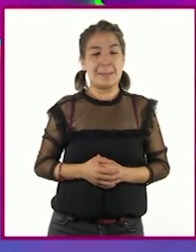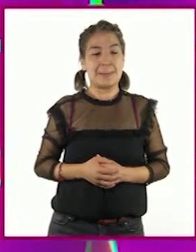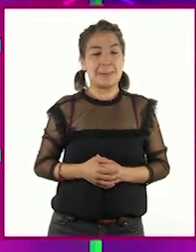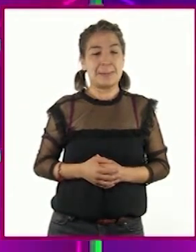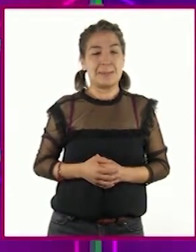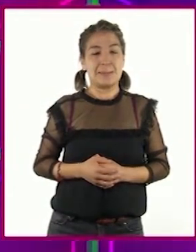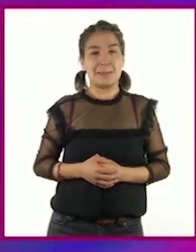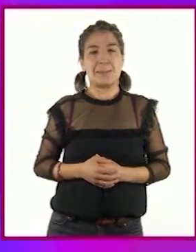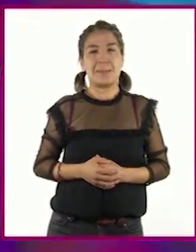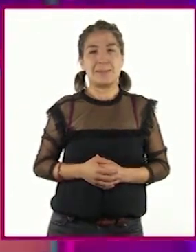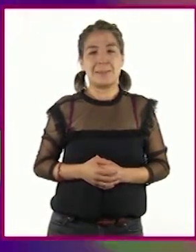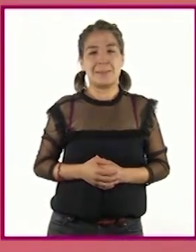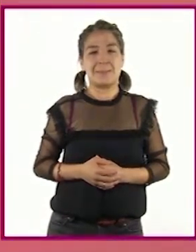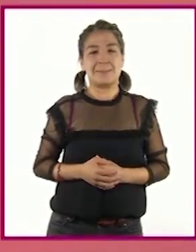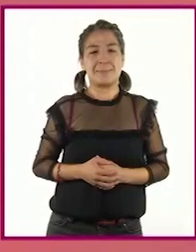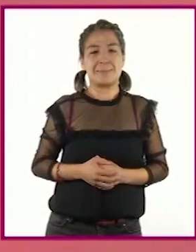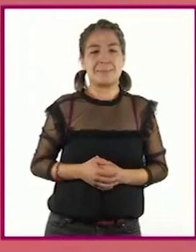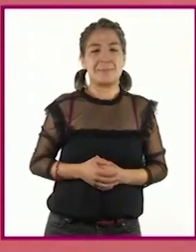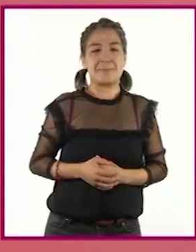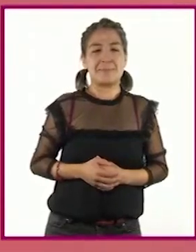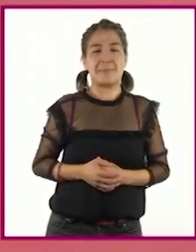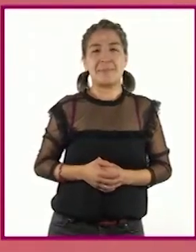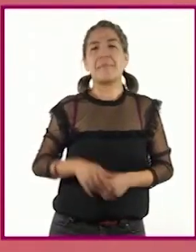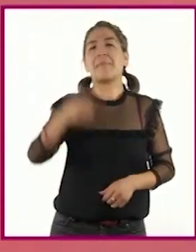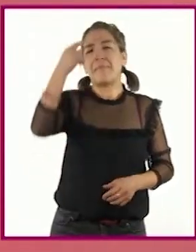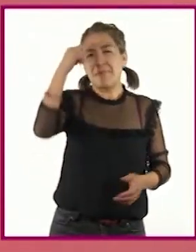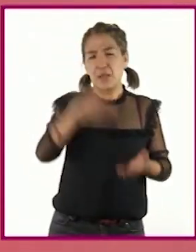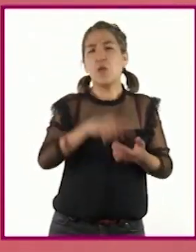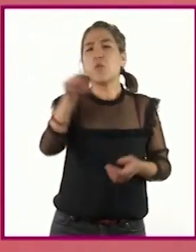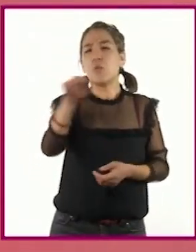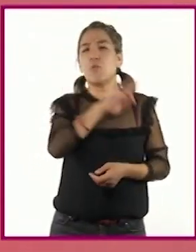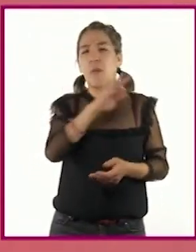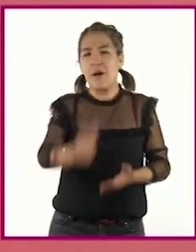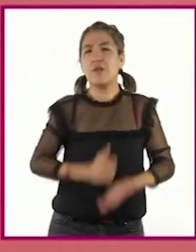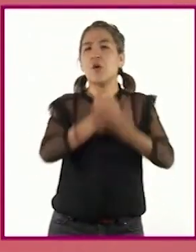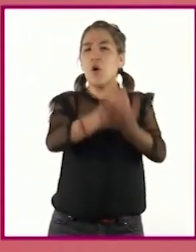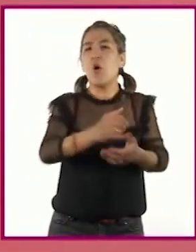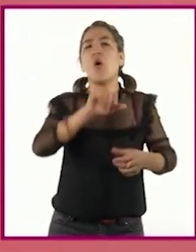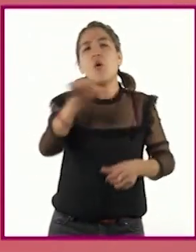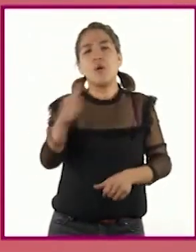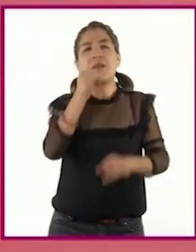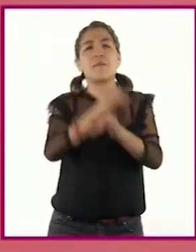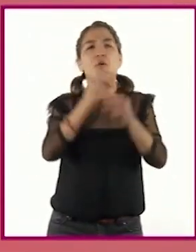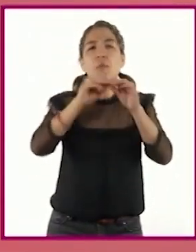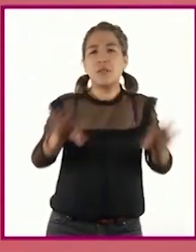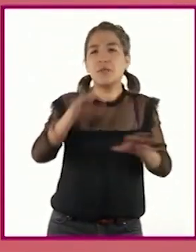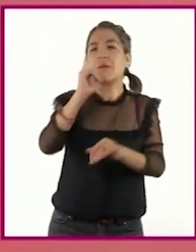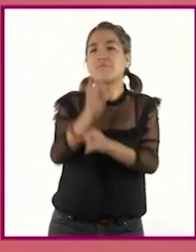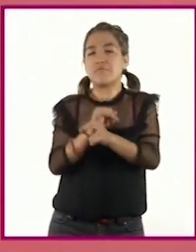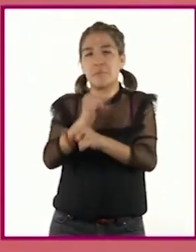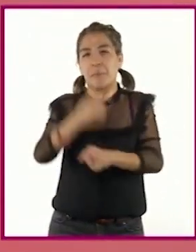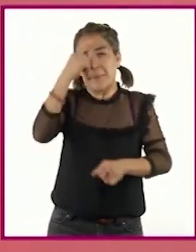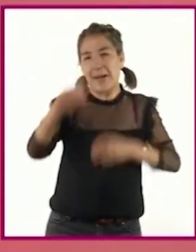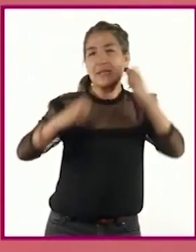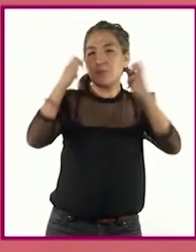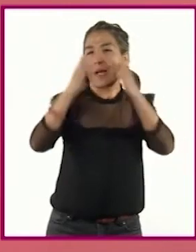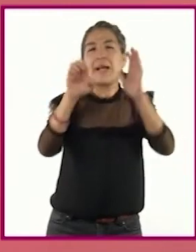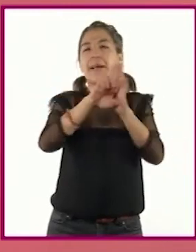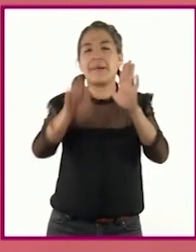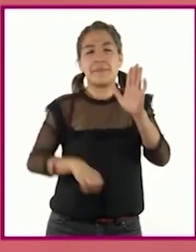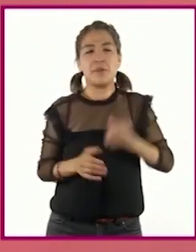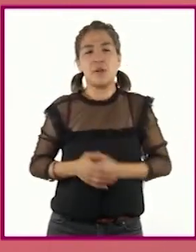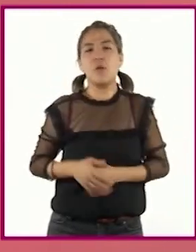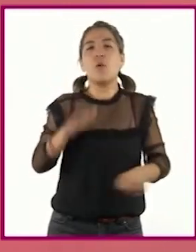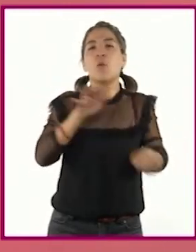CCALIRD. Creo que puede apoyarse de otros fragmentos y de otras fuentes para exponer. Por ejemplo,